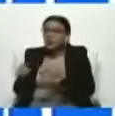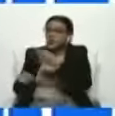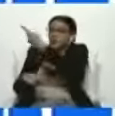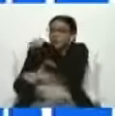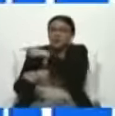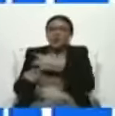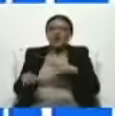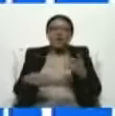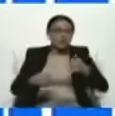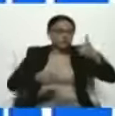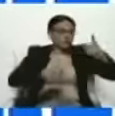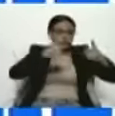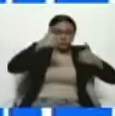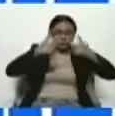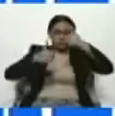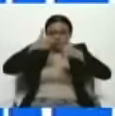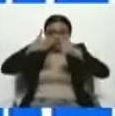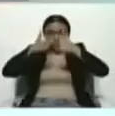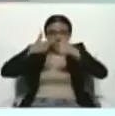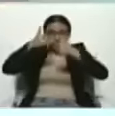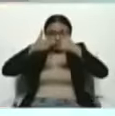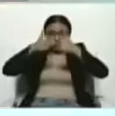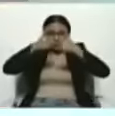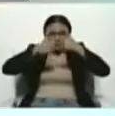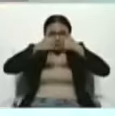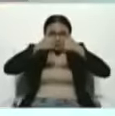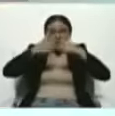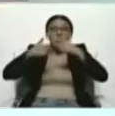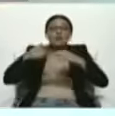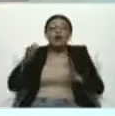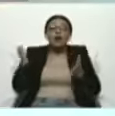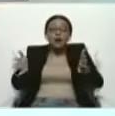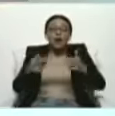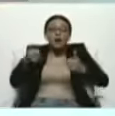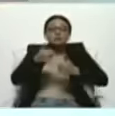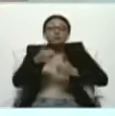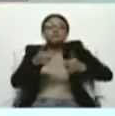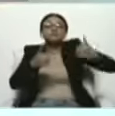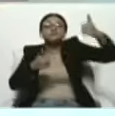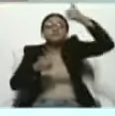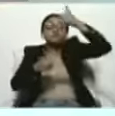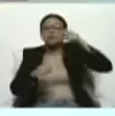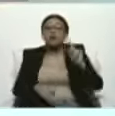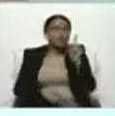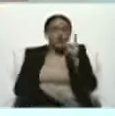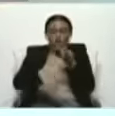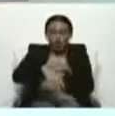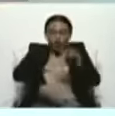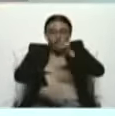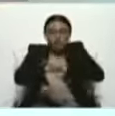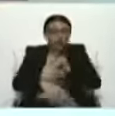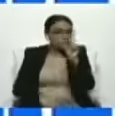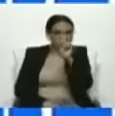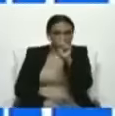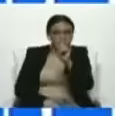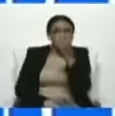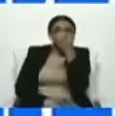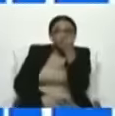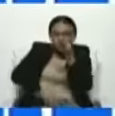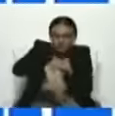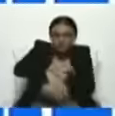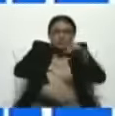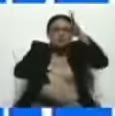Morena, triplica, el pueblo rebelde, el pueblo de izquierda de México, triplica a la candidata